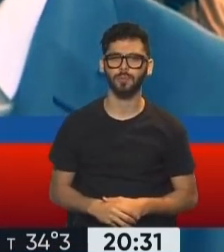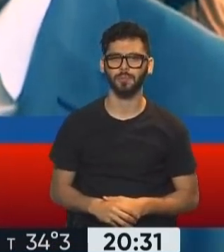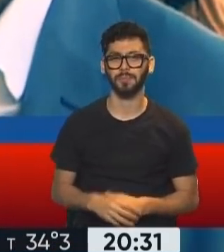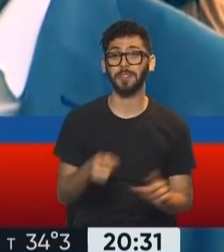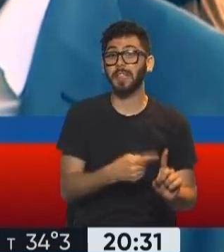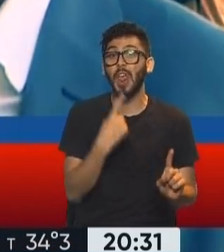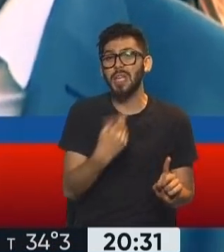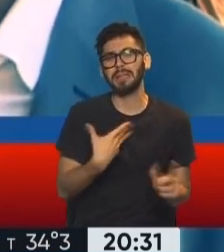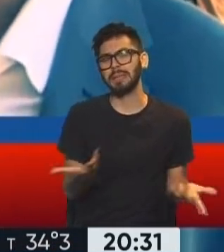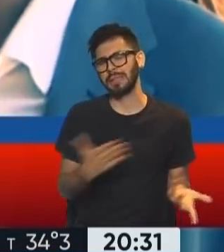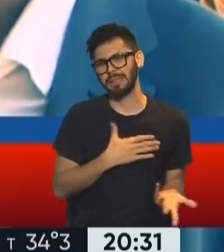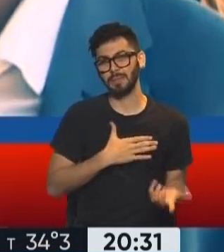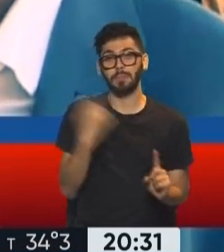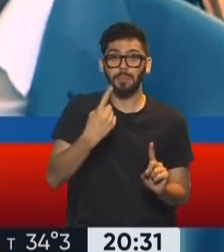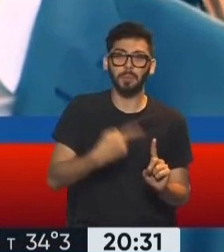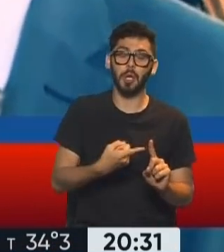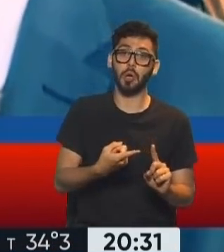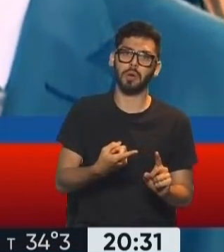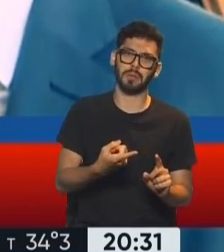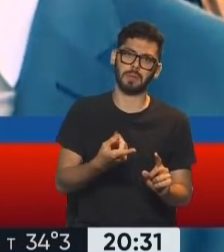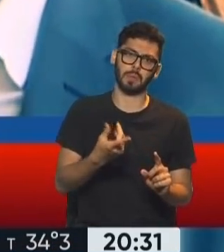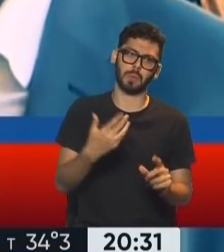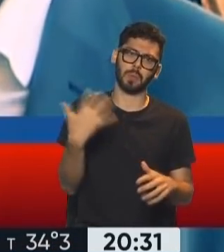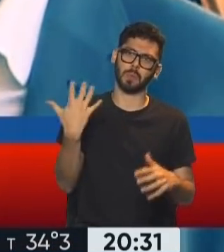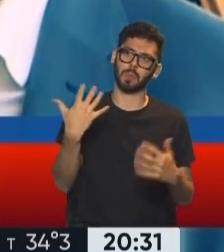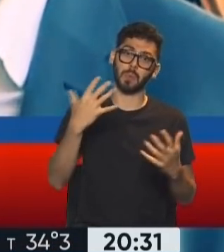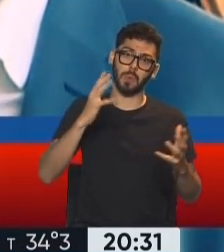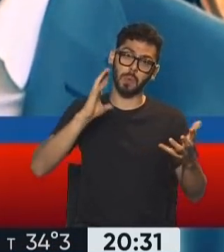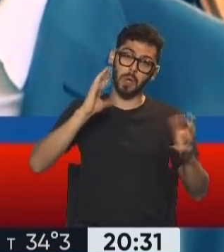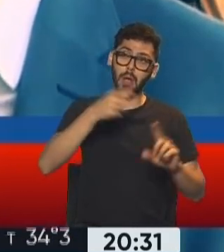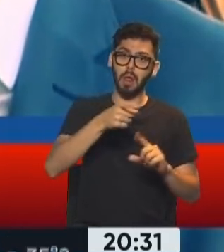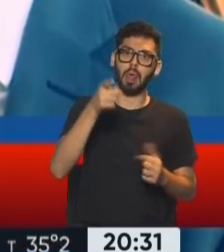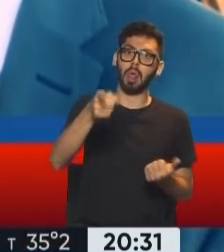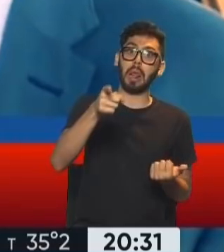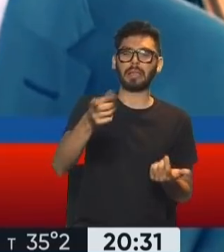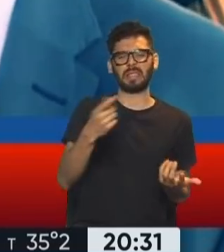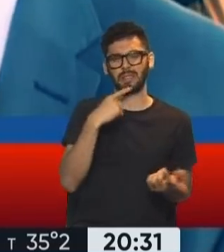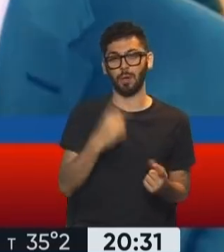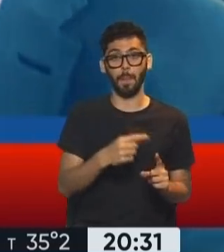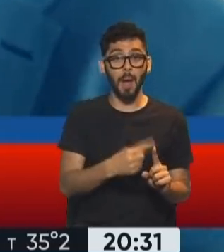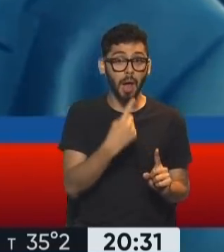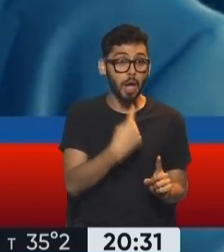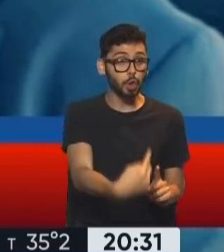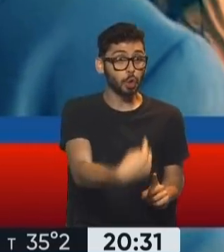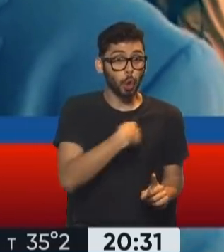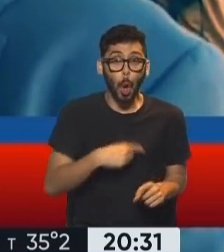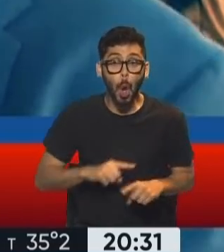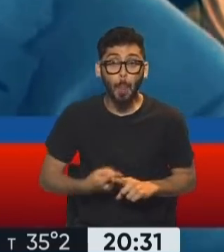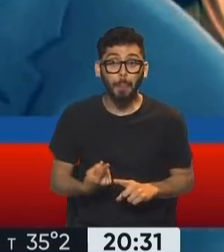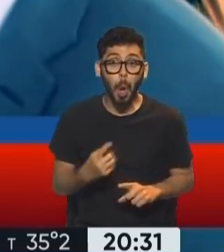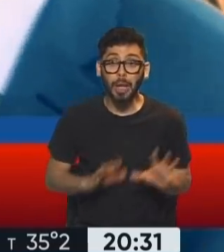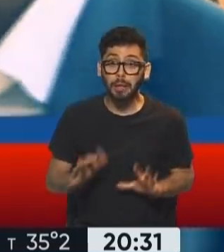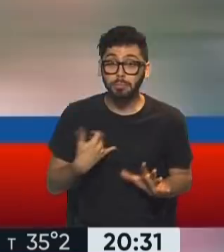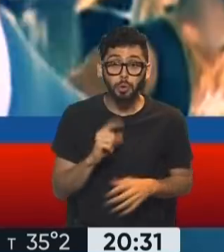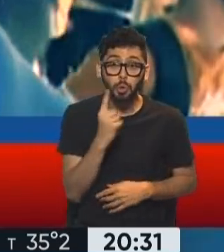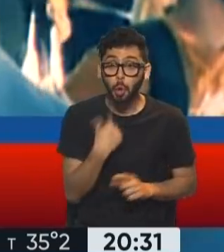de ella. Primero, violenta, usando el dedo. Segundo, acusándome de yo hacer política cuando yo estoy acá, solo,